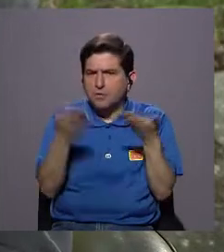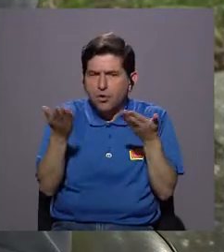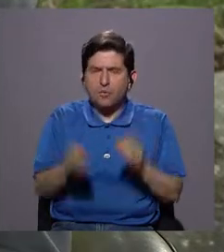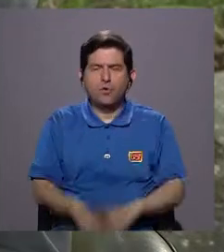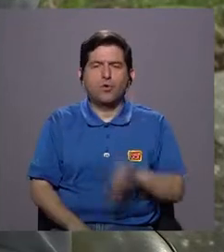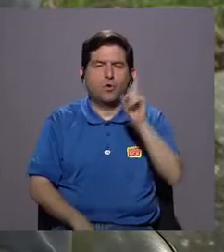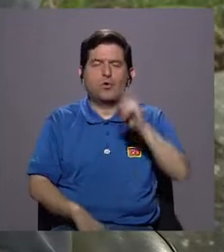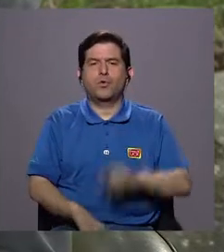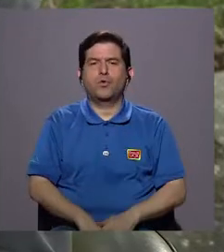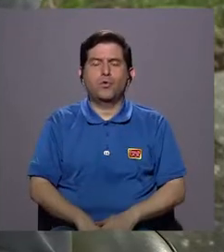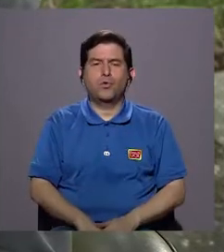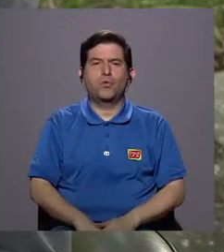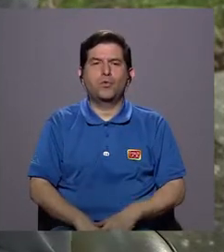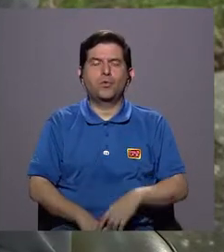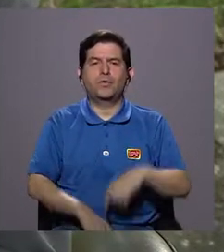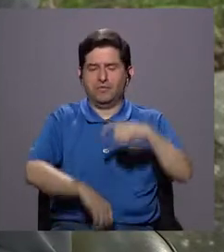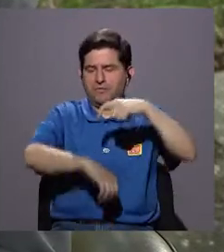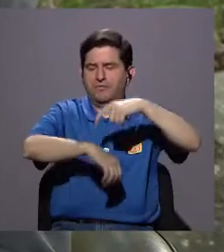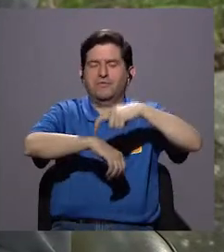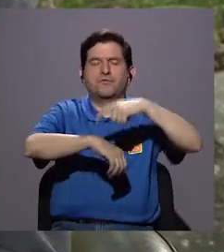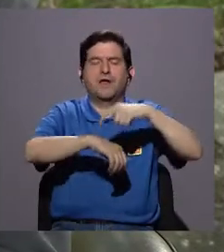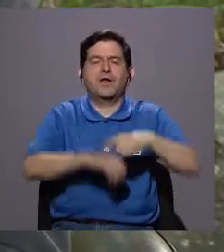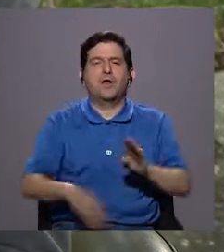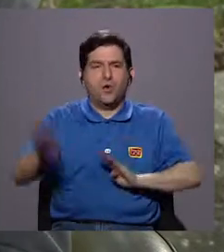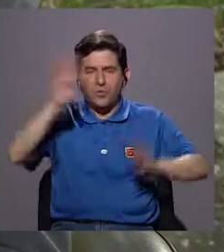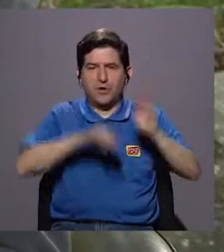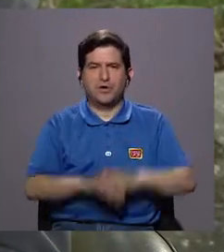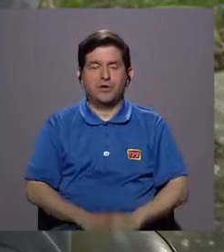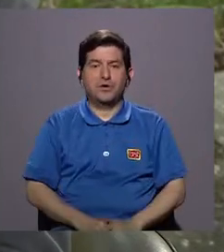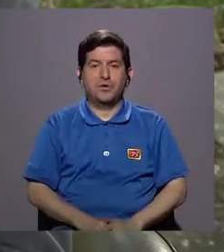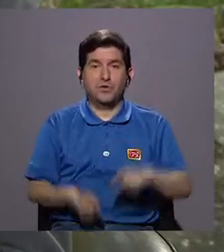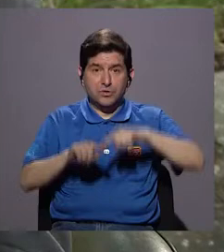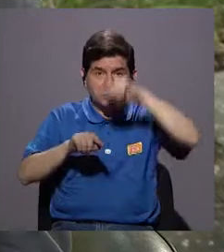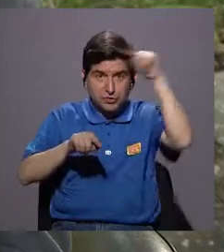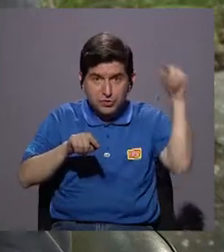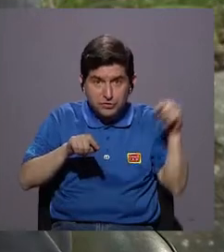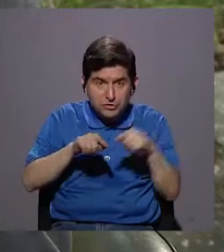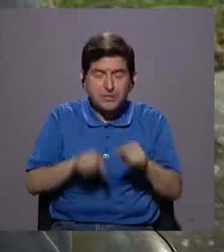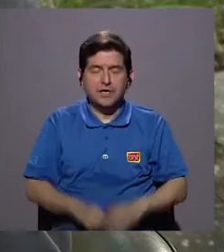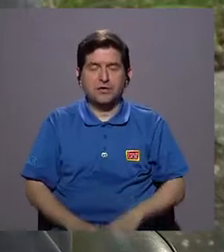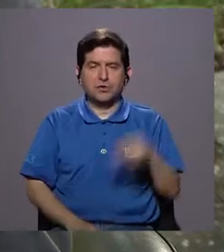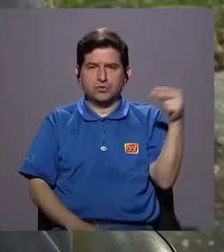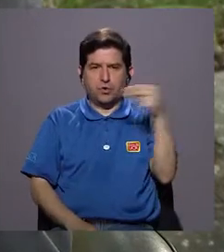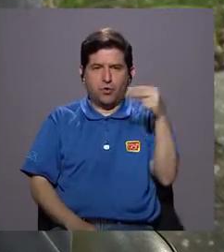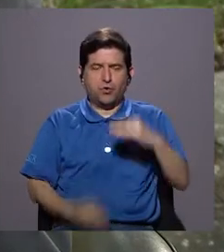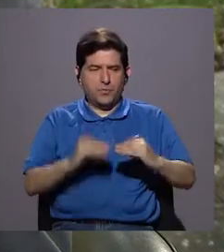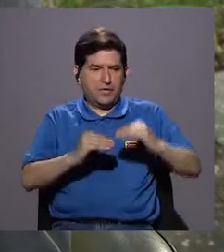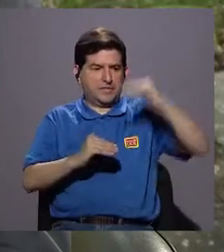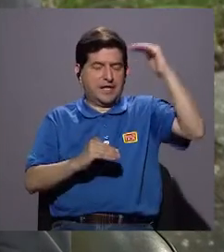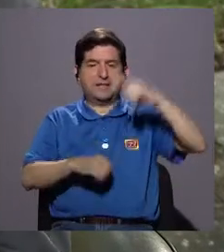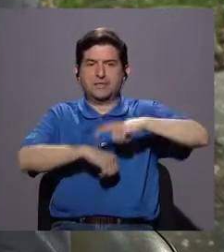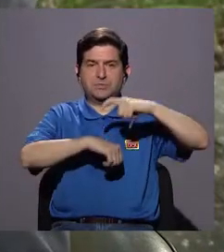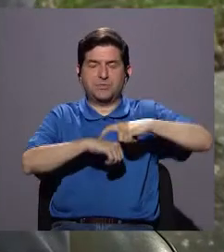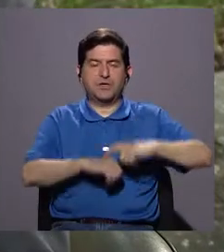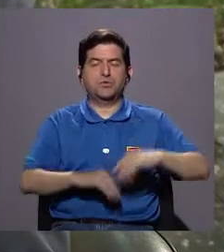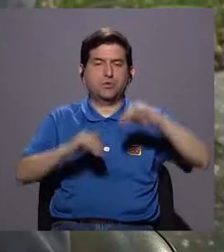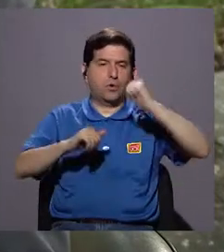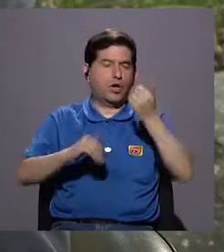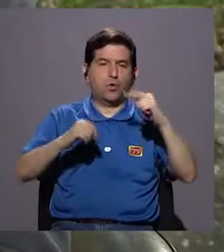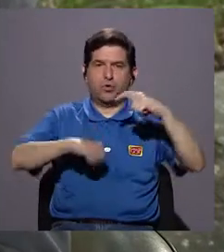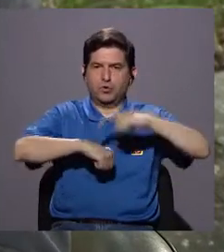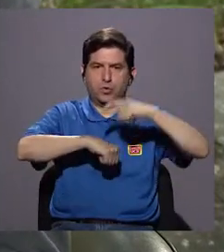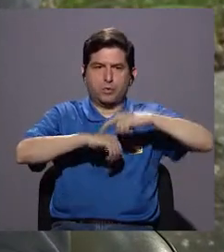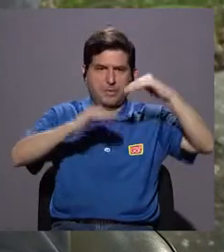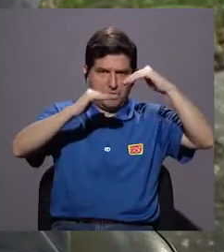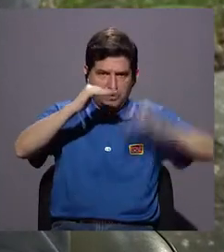reloj biológico, que nosotros le llamamos los ciclos circadianos. Y eso es que hay ciertas hormonas que tienen que estar altas en un momento del día y bajas en otro momento del